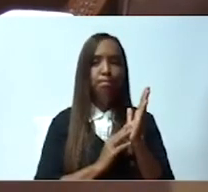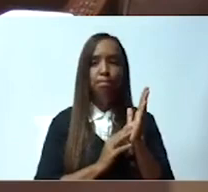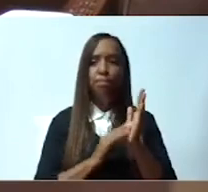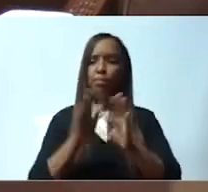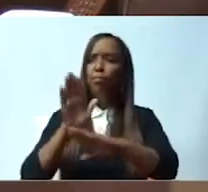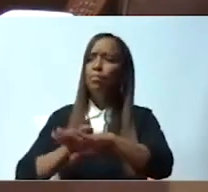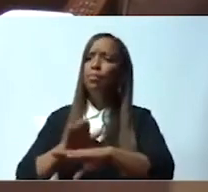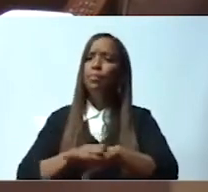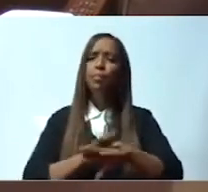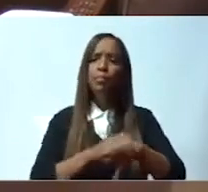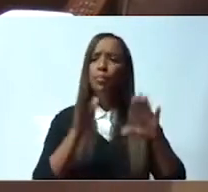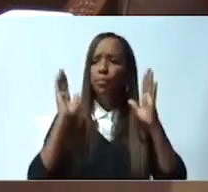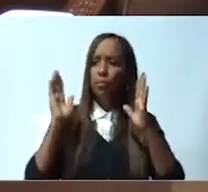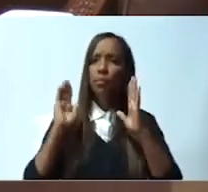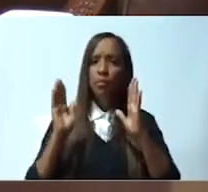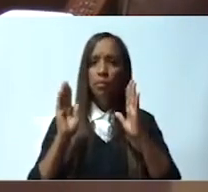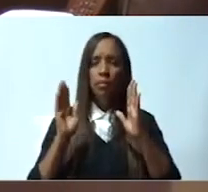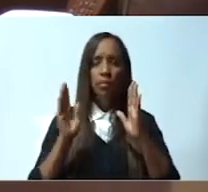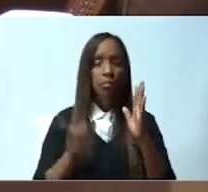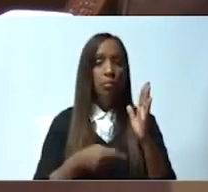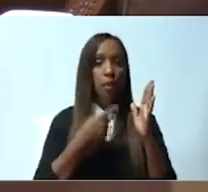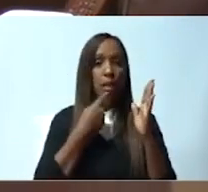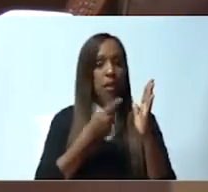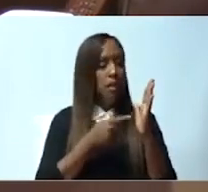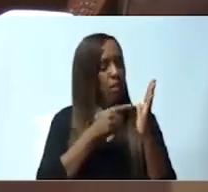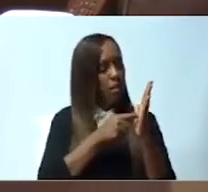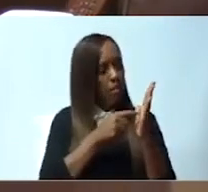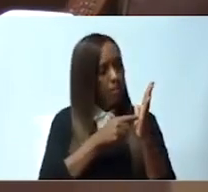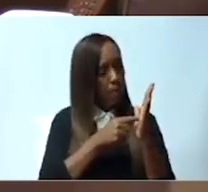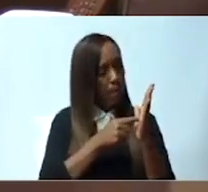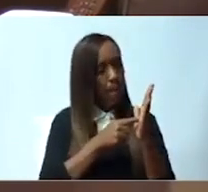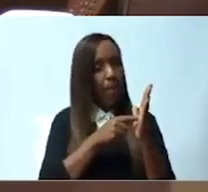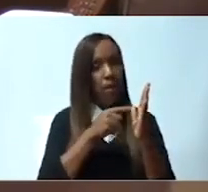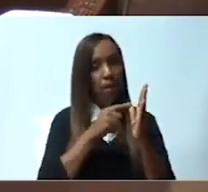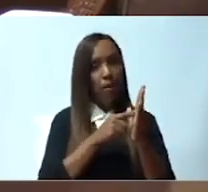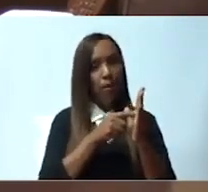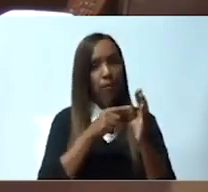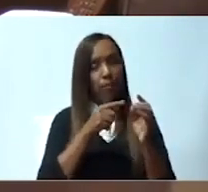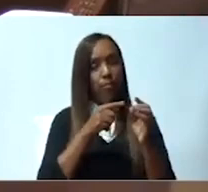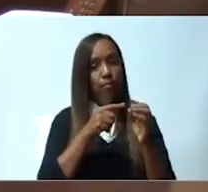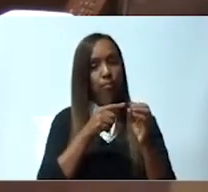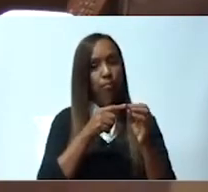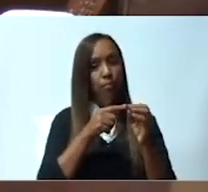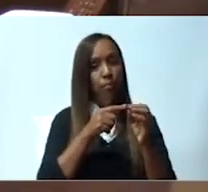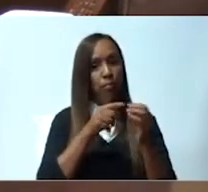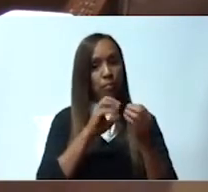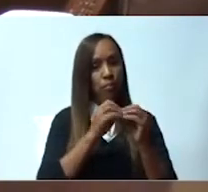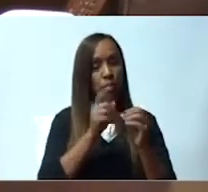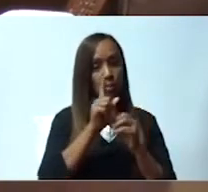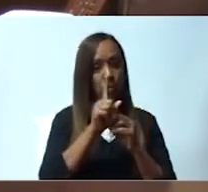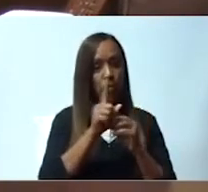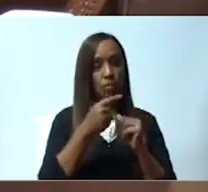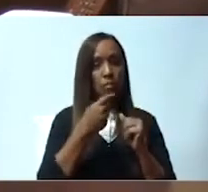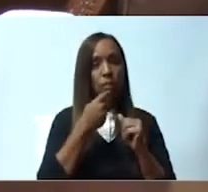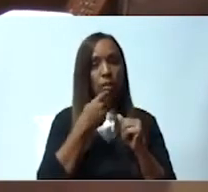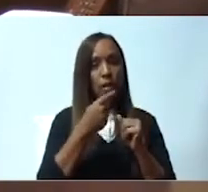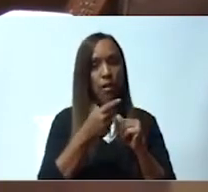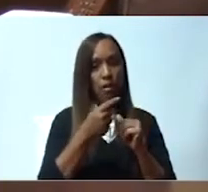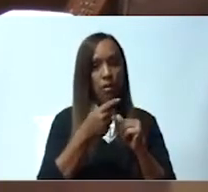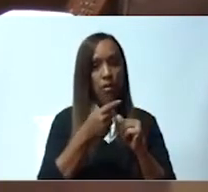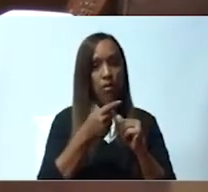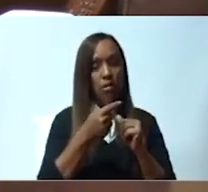diputados, el dispositivo único, para que diga único, recomendar al presidente de la